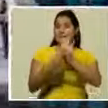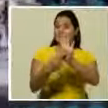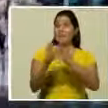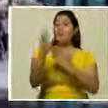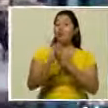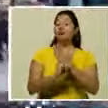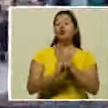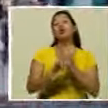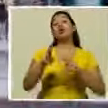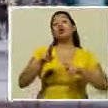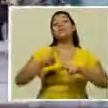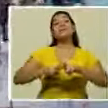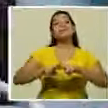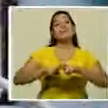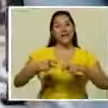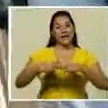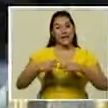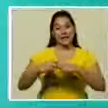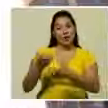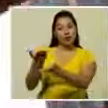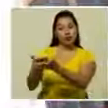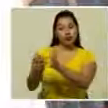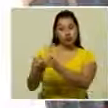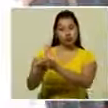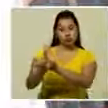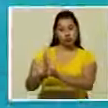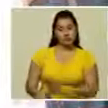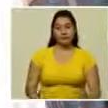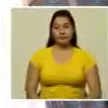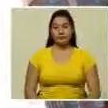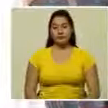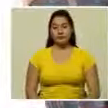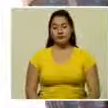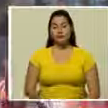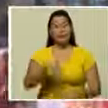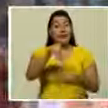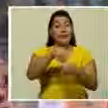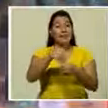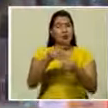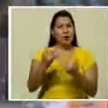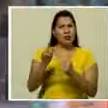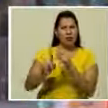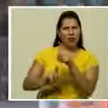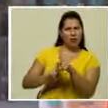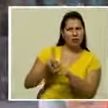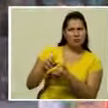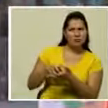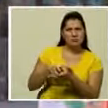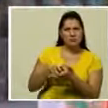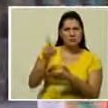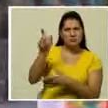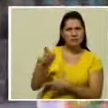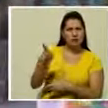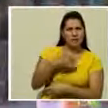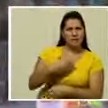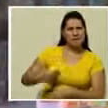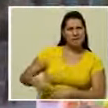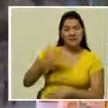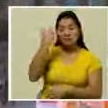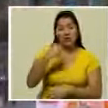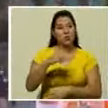tren eléctrico a la Asamblea Legislativa. Los diputados cuestionaron al mandatario Alvarado por no anunciar las